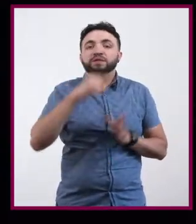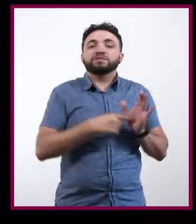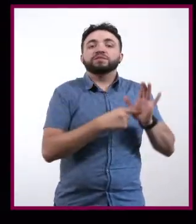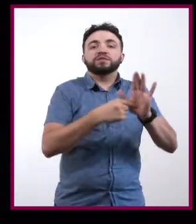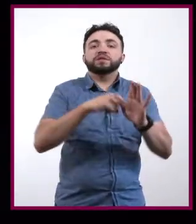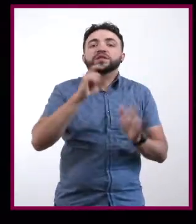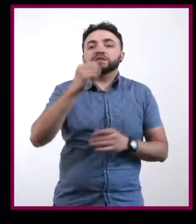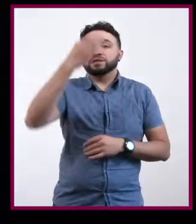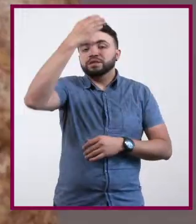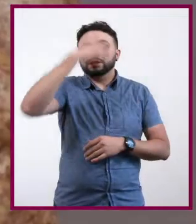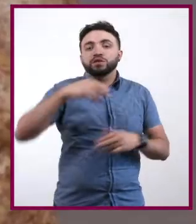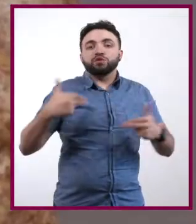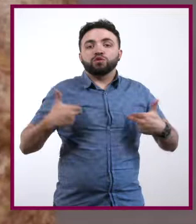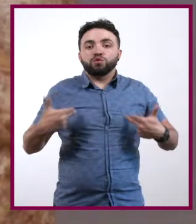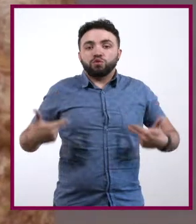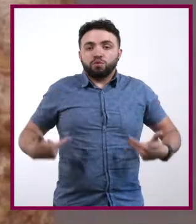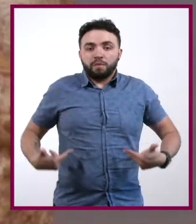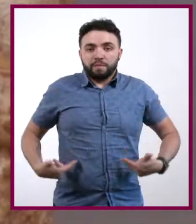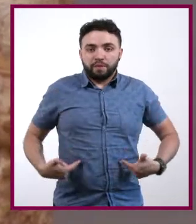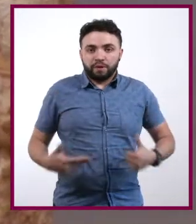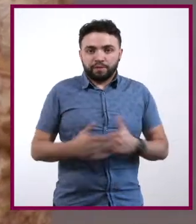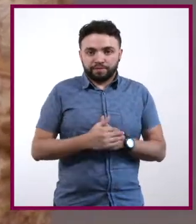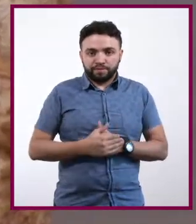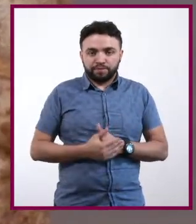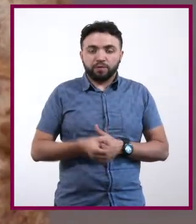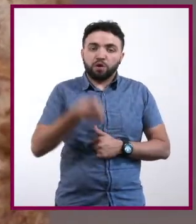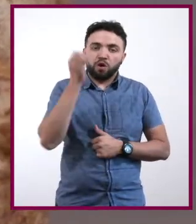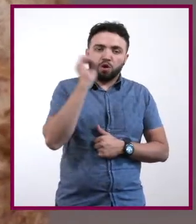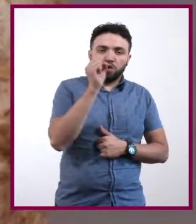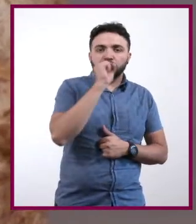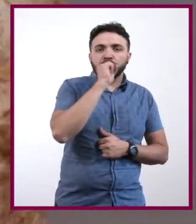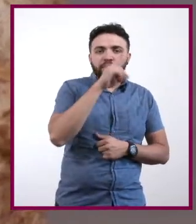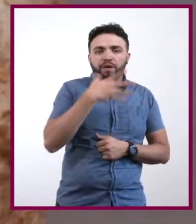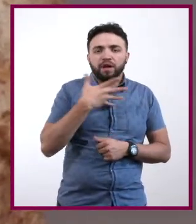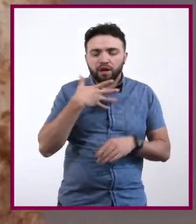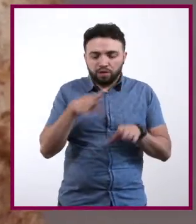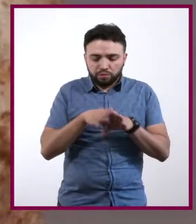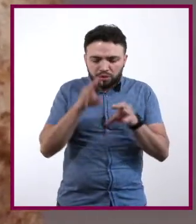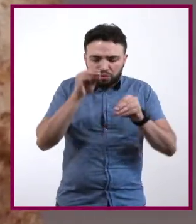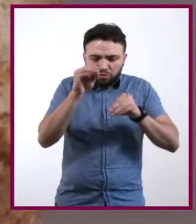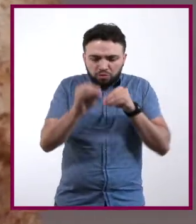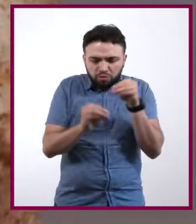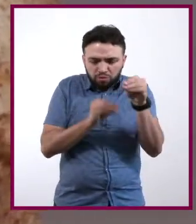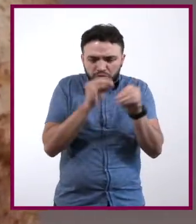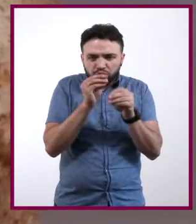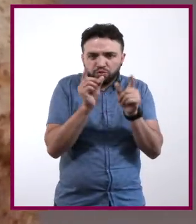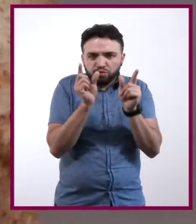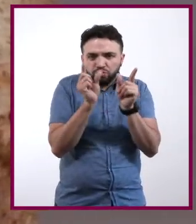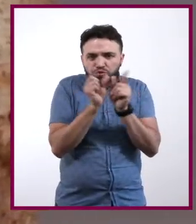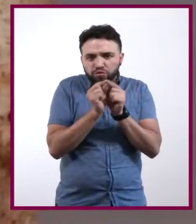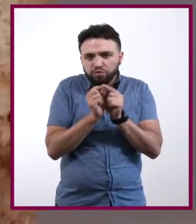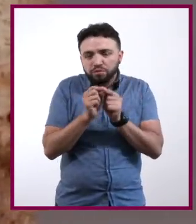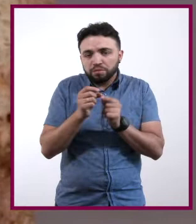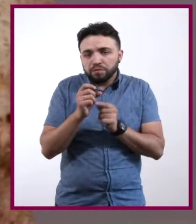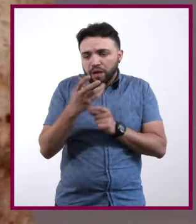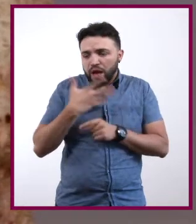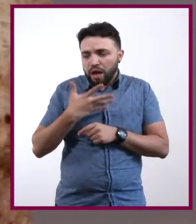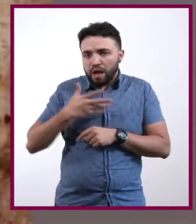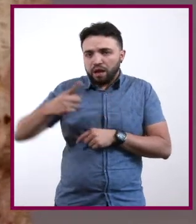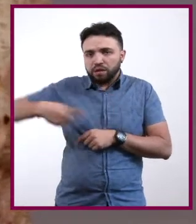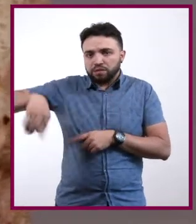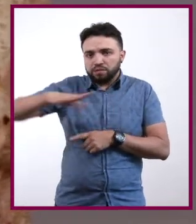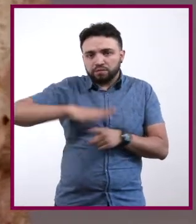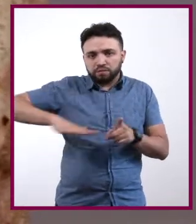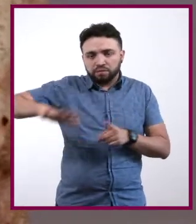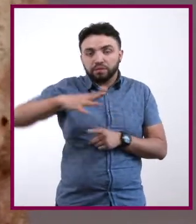cara humana, o también los hay en figuritas muy comúnmente aquí en esta región, que